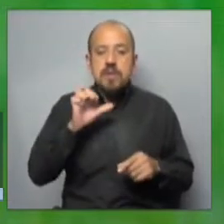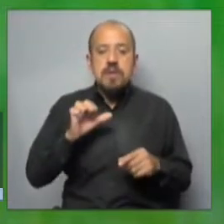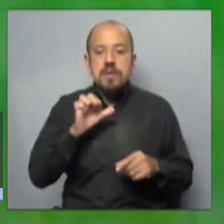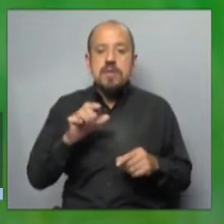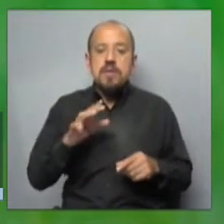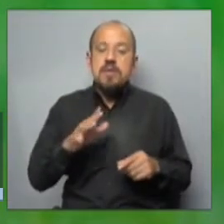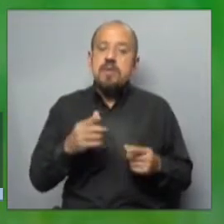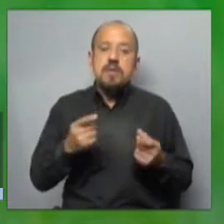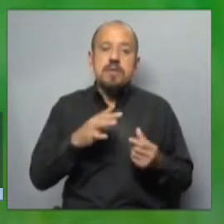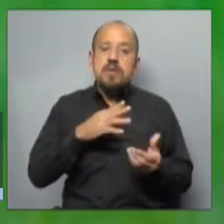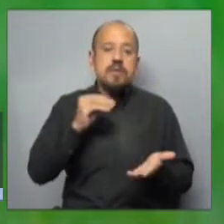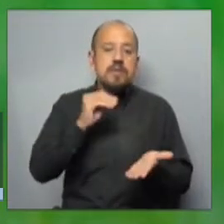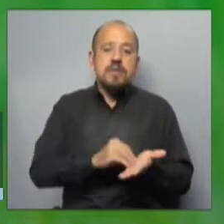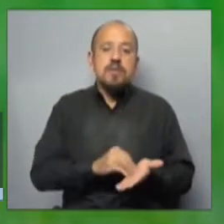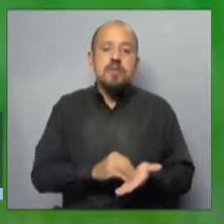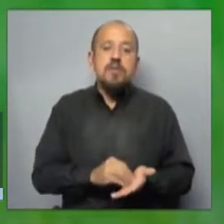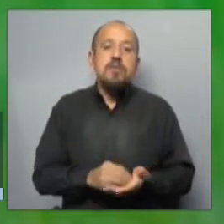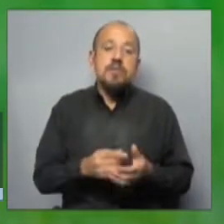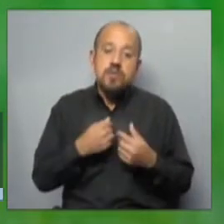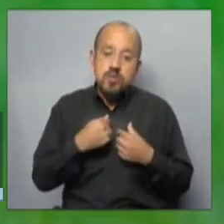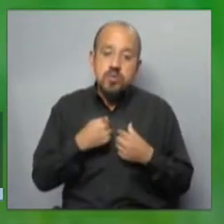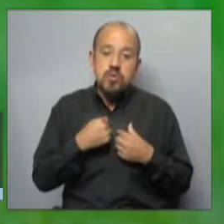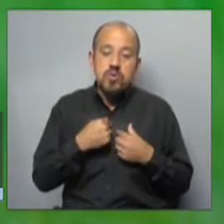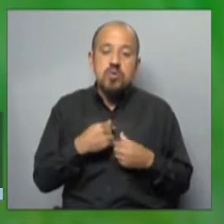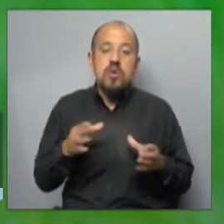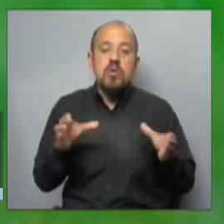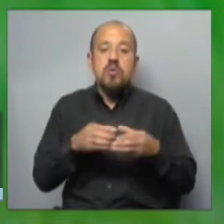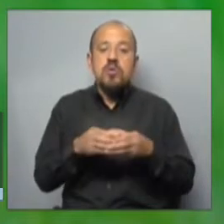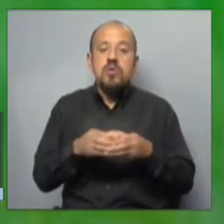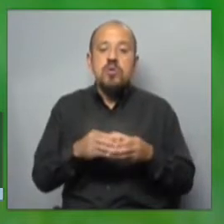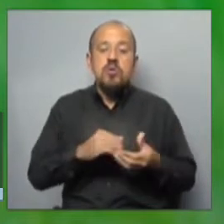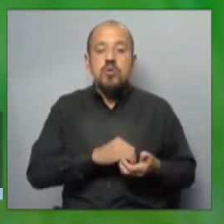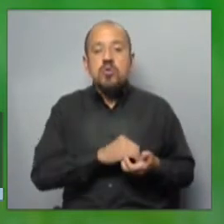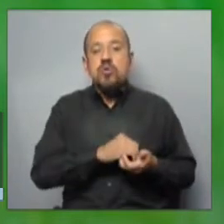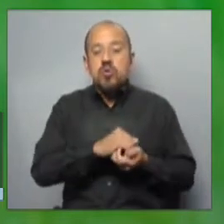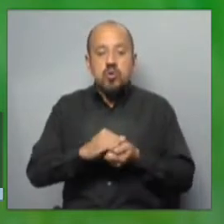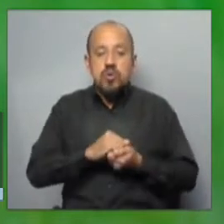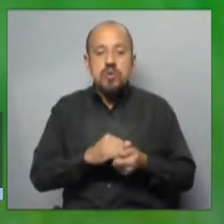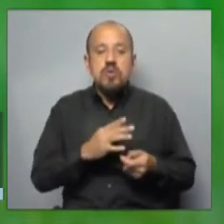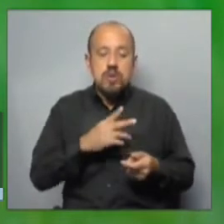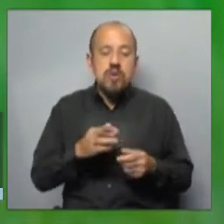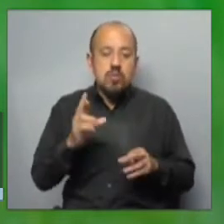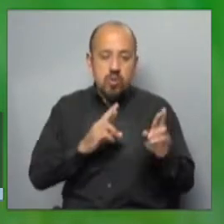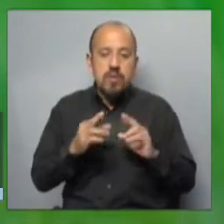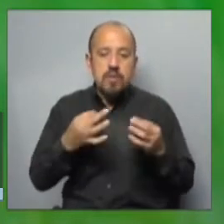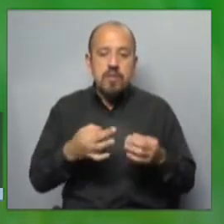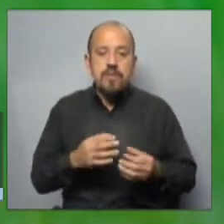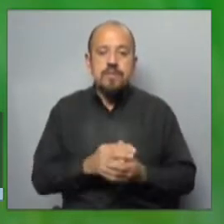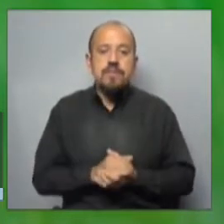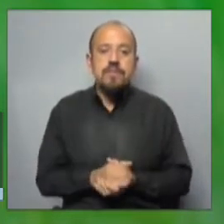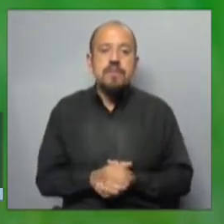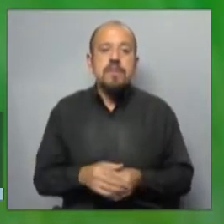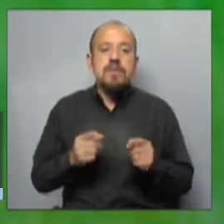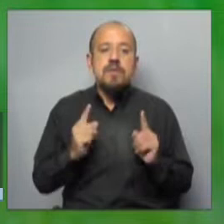registradas y bueno yo yo estoy más en la comisión nacional honoraria pero hemos tenido buenas respuestas y